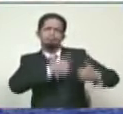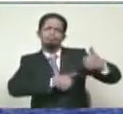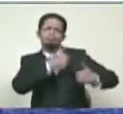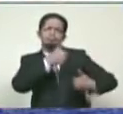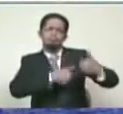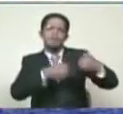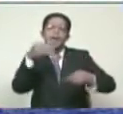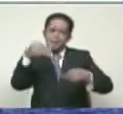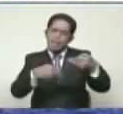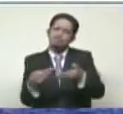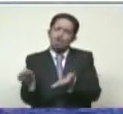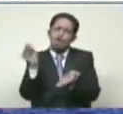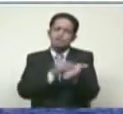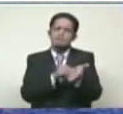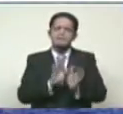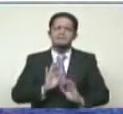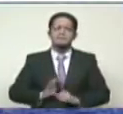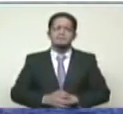Vamos a hacer elecciones.